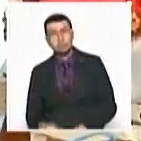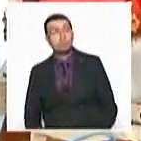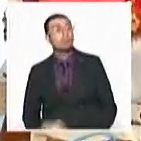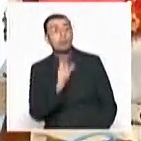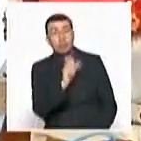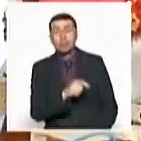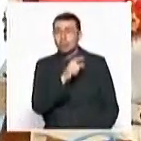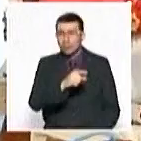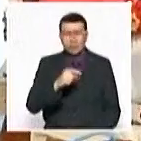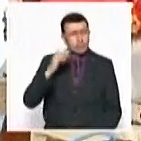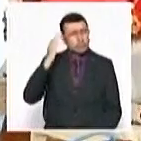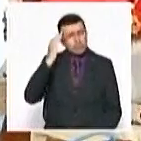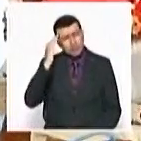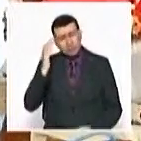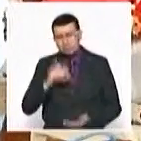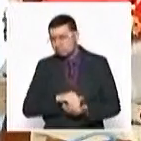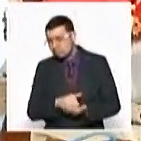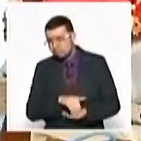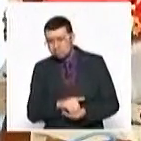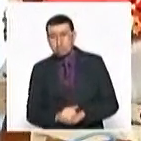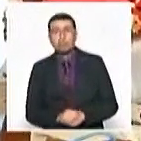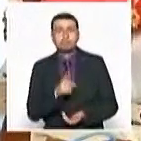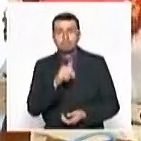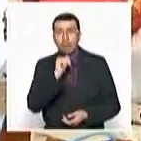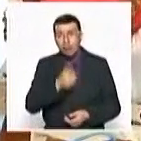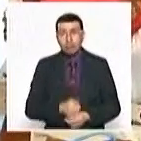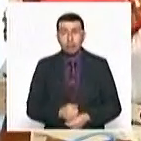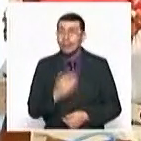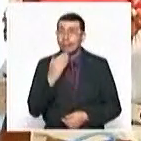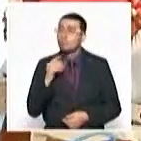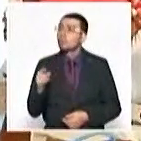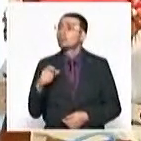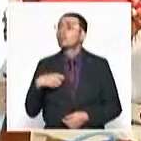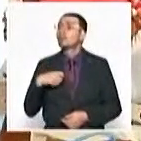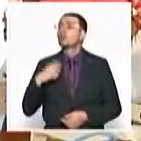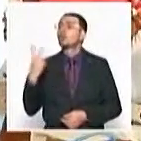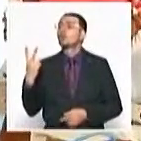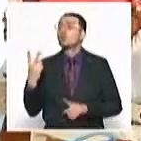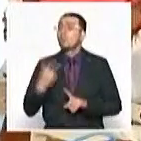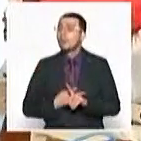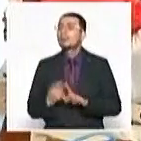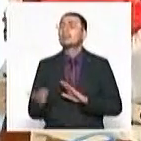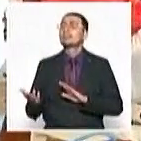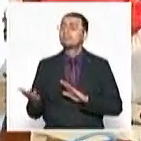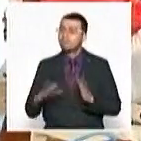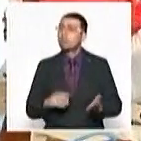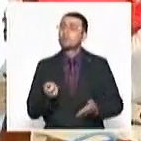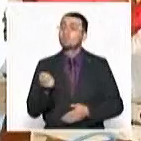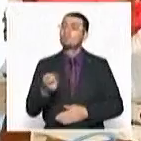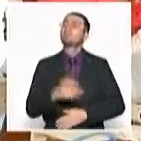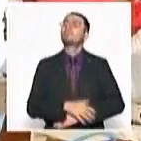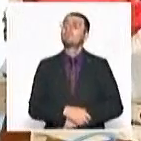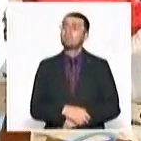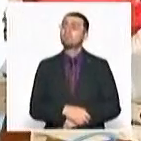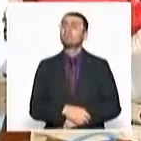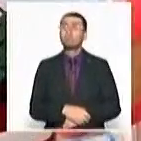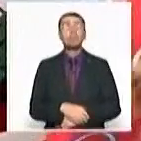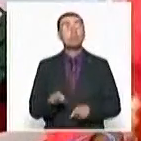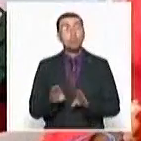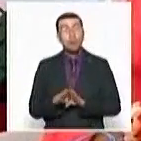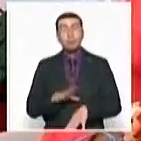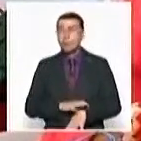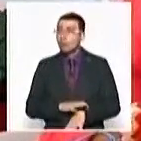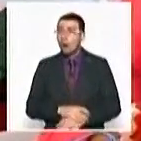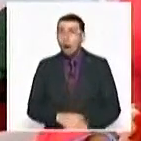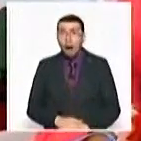de concepto de vida, peor. Es que a usted, Iván, le quedan 2 meses de vida. Claro. Casi que lo programó y hasta la muerte